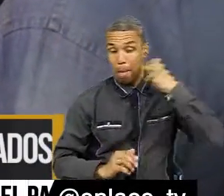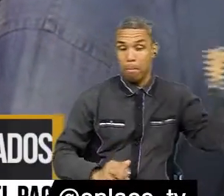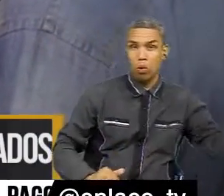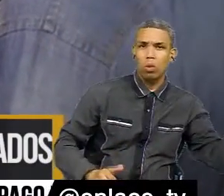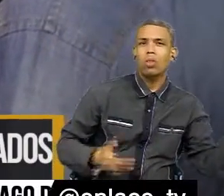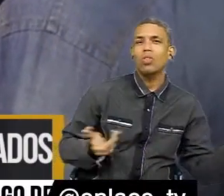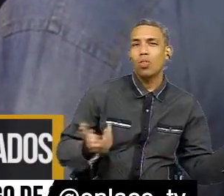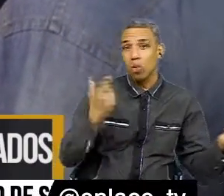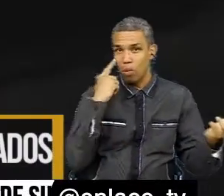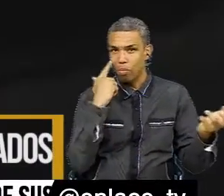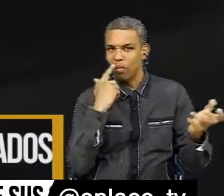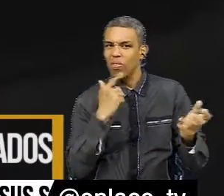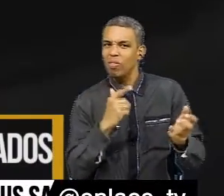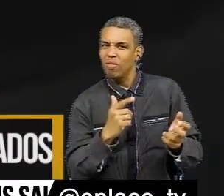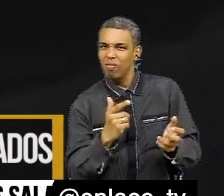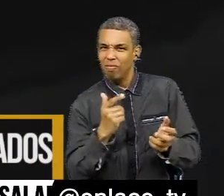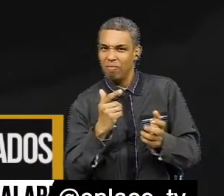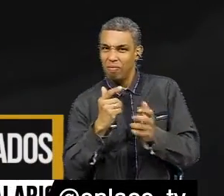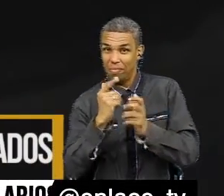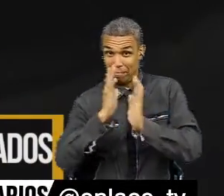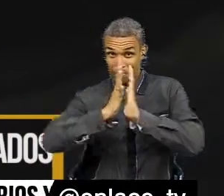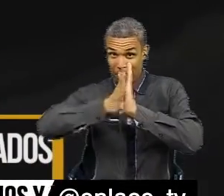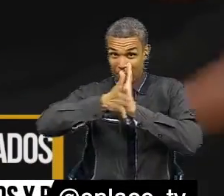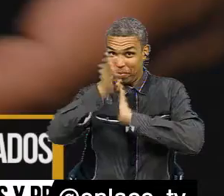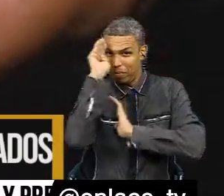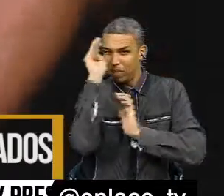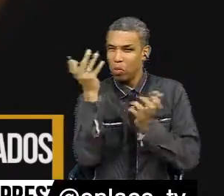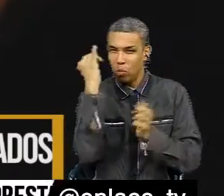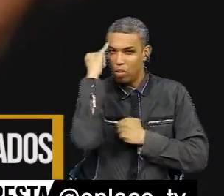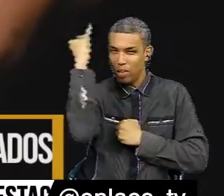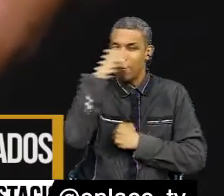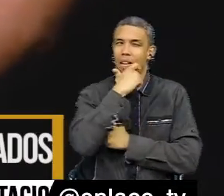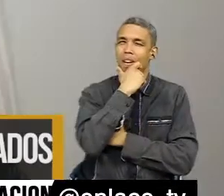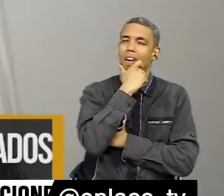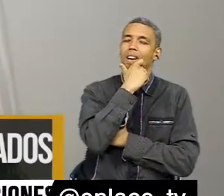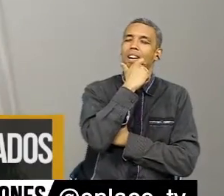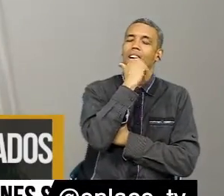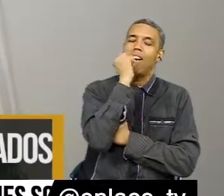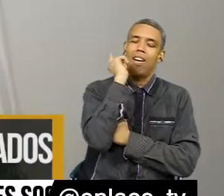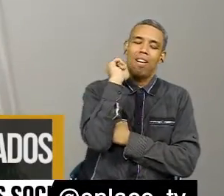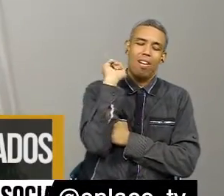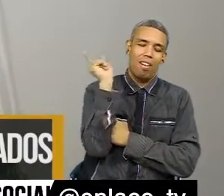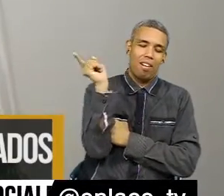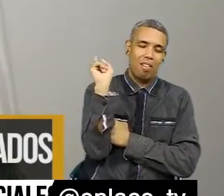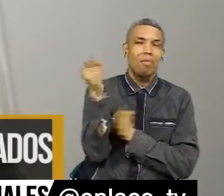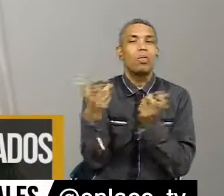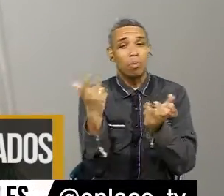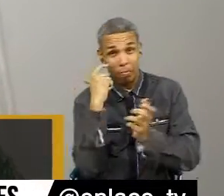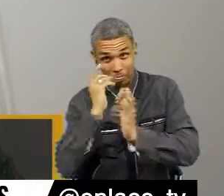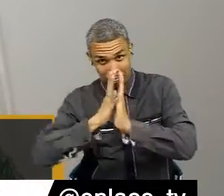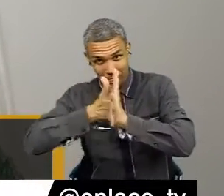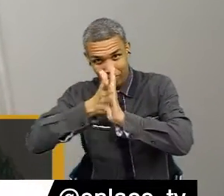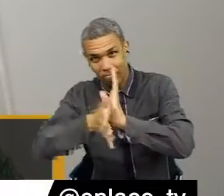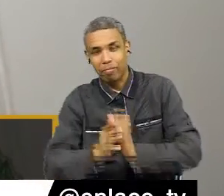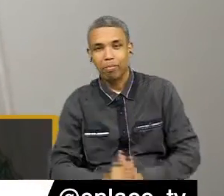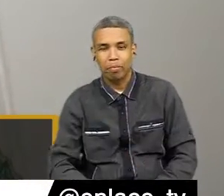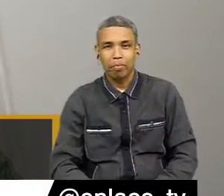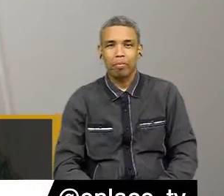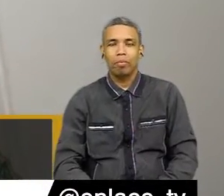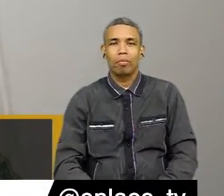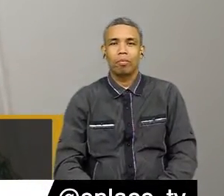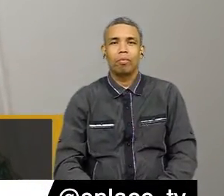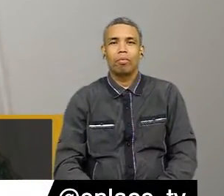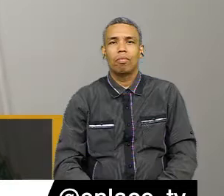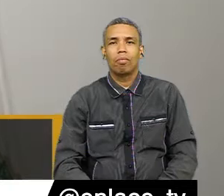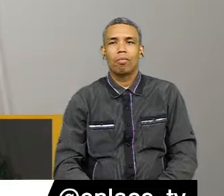Así lo explica el mayor Alejandro Torres, comandante de la estación de policía de Barranca Bermeja. En este caso, cuando solamente se ha reportado ante